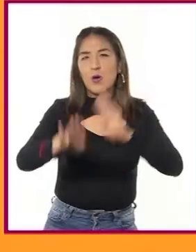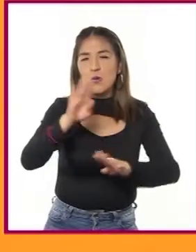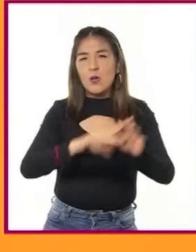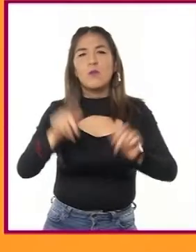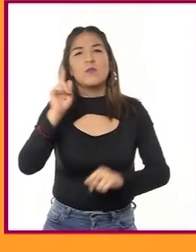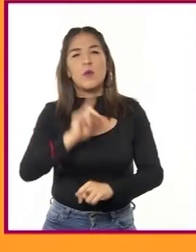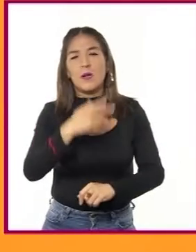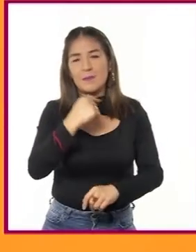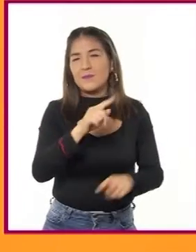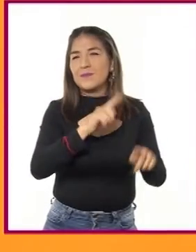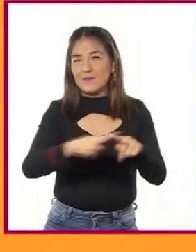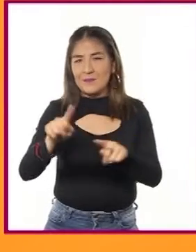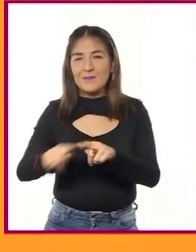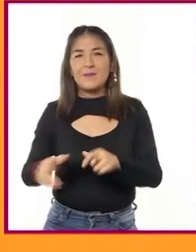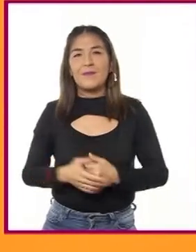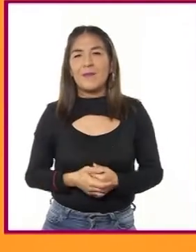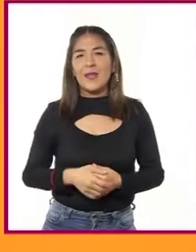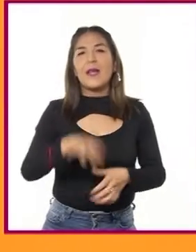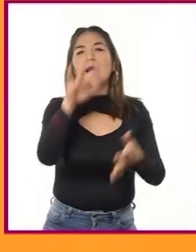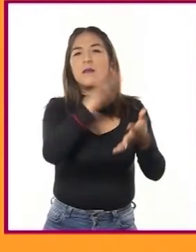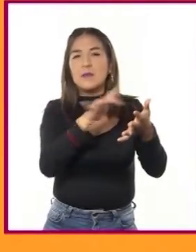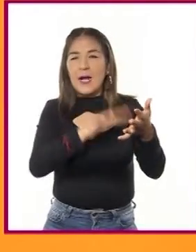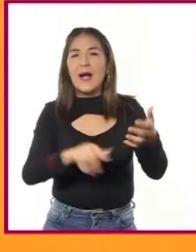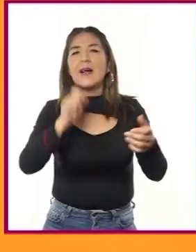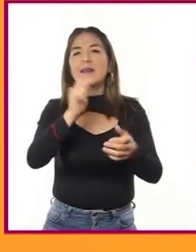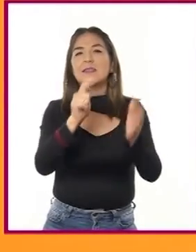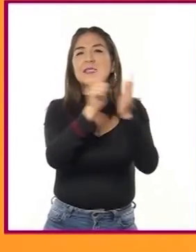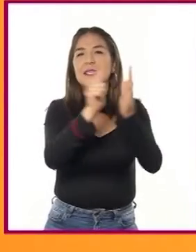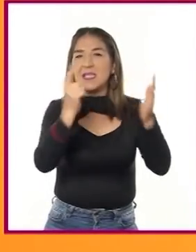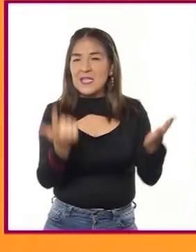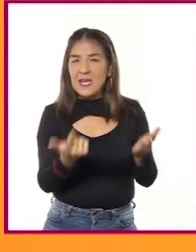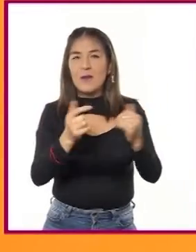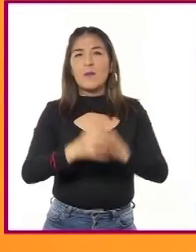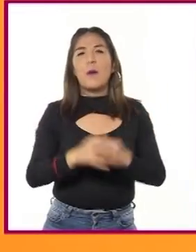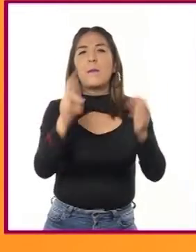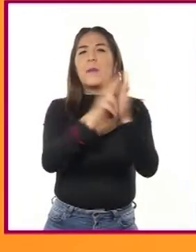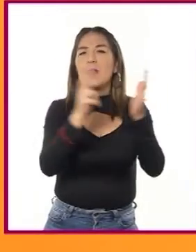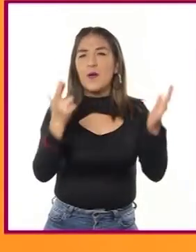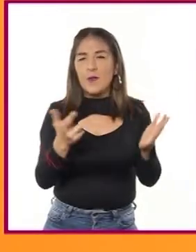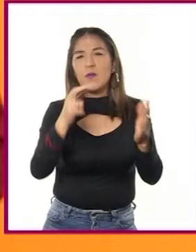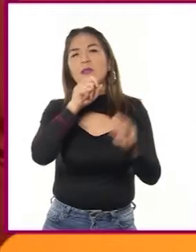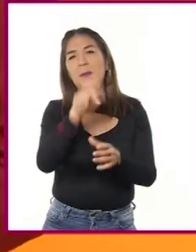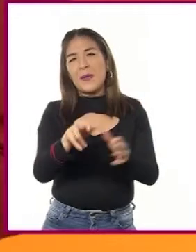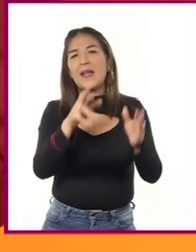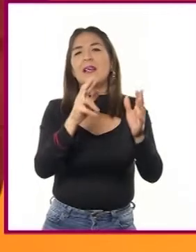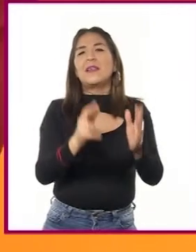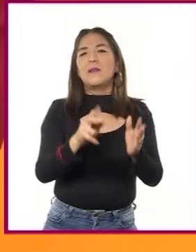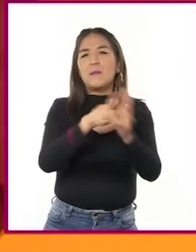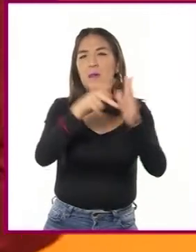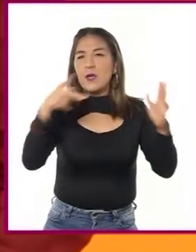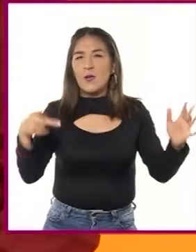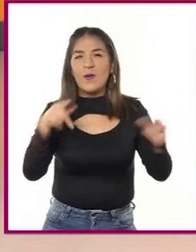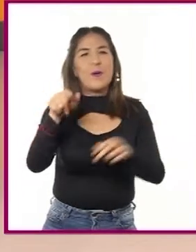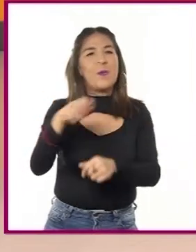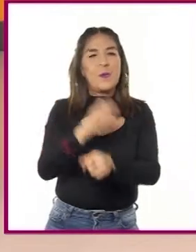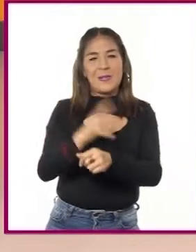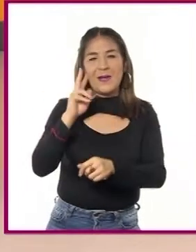otros. Textuales, que son los libros, periódicos o revistas, como la revista anterior.